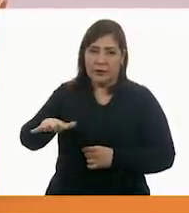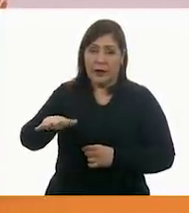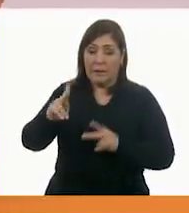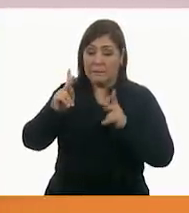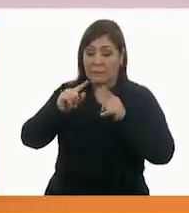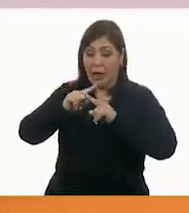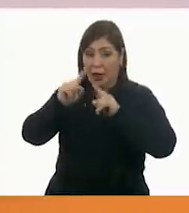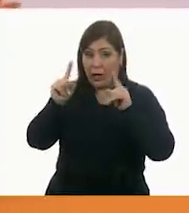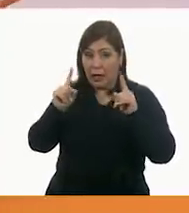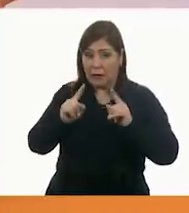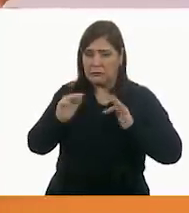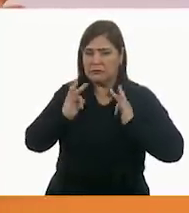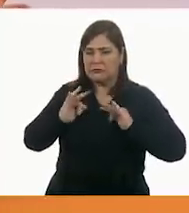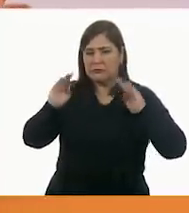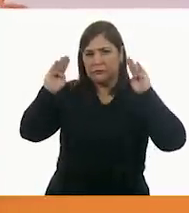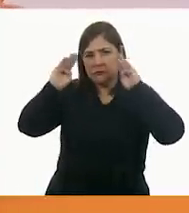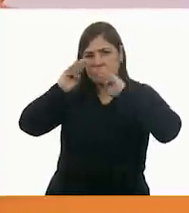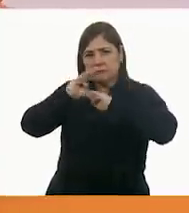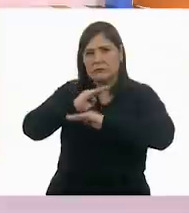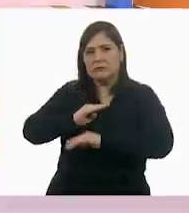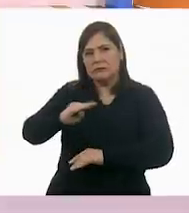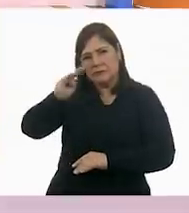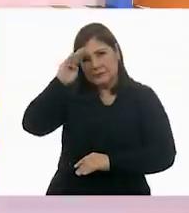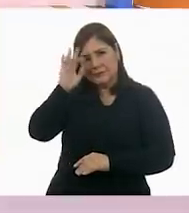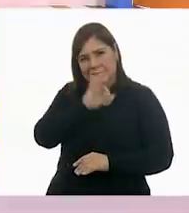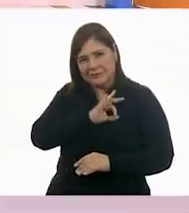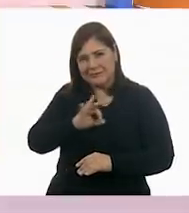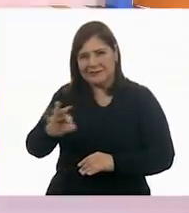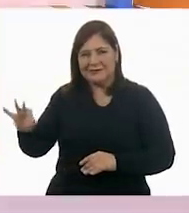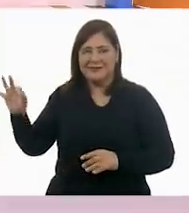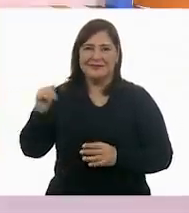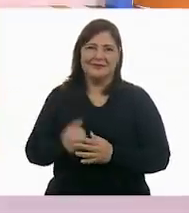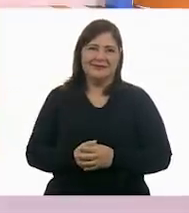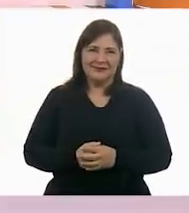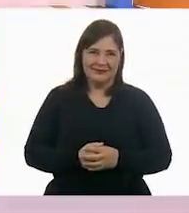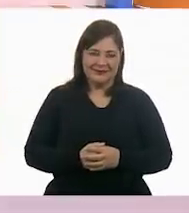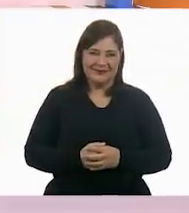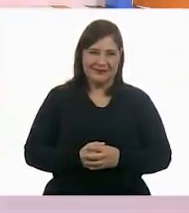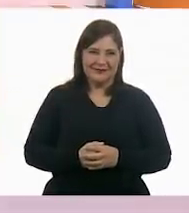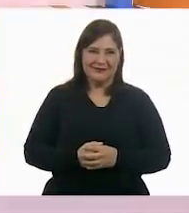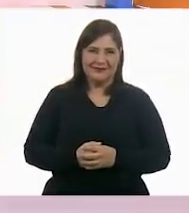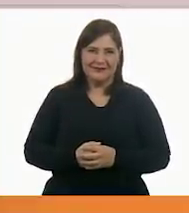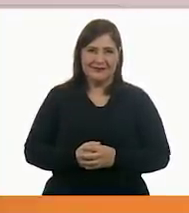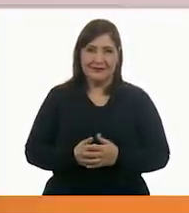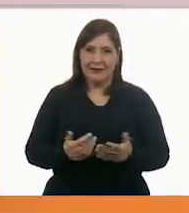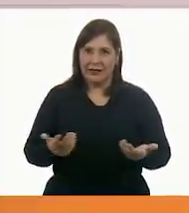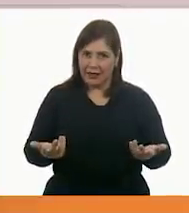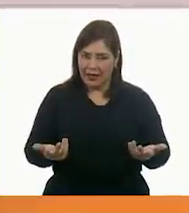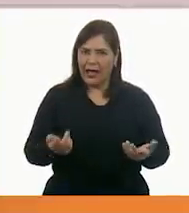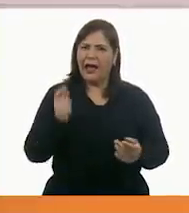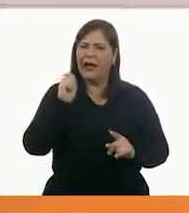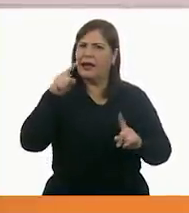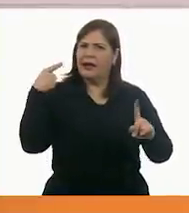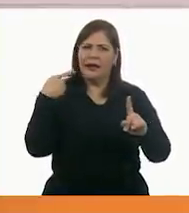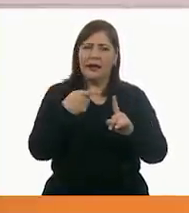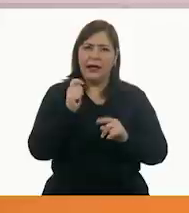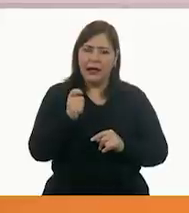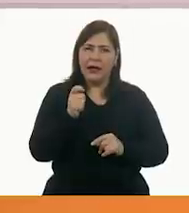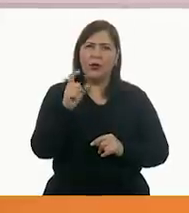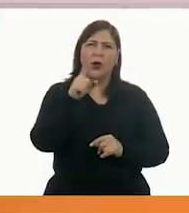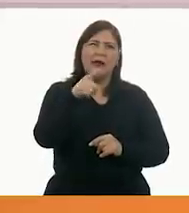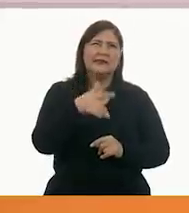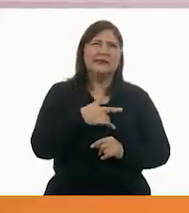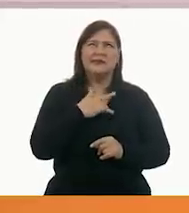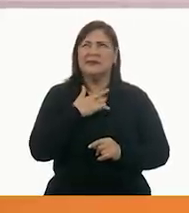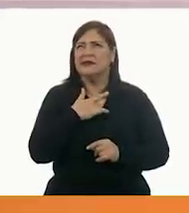En paz y en calma podemos pensar. Y esto se trata que cuando te